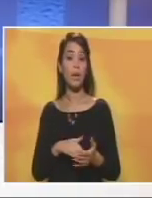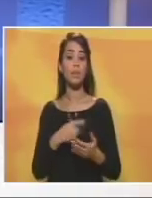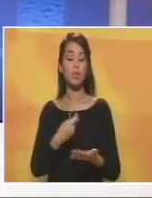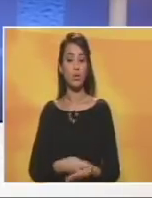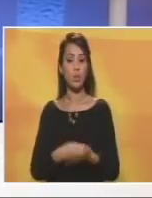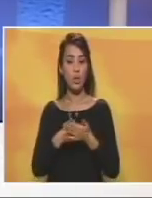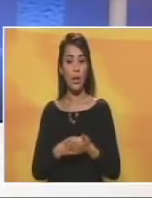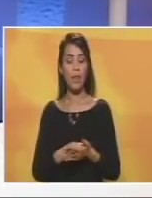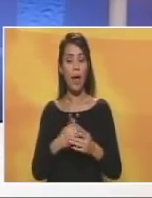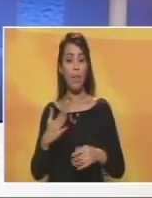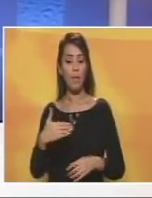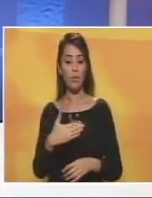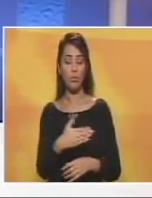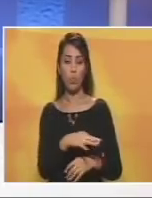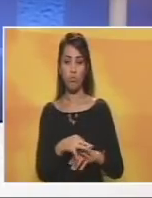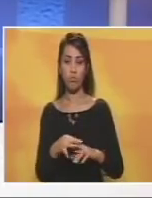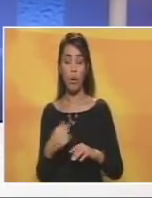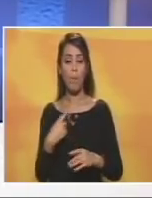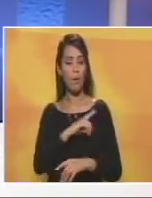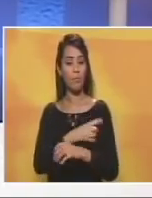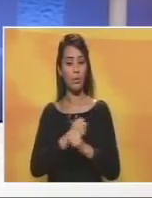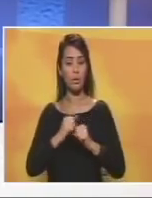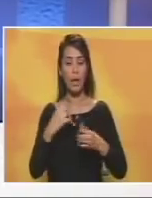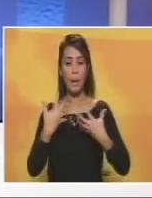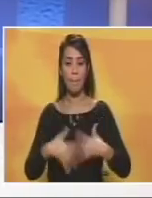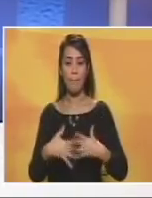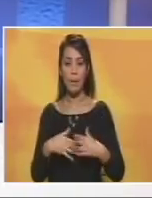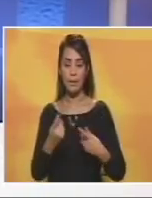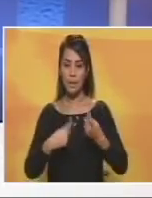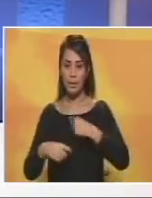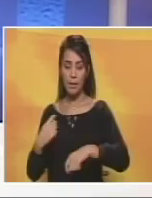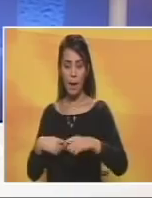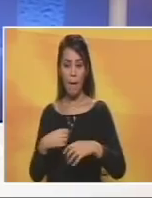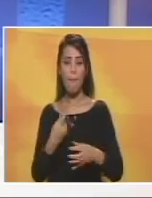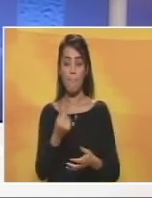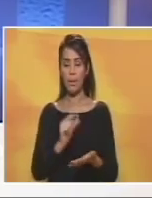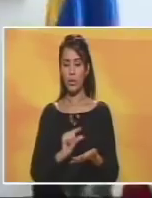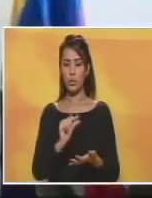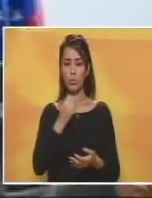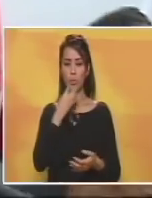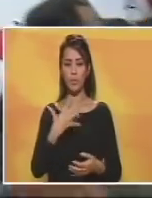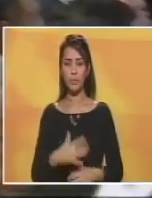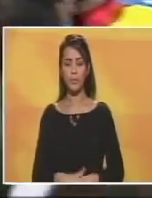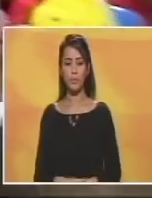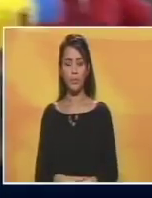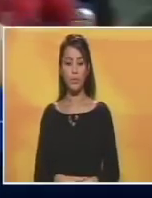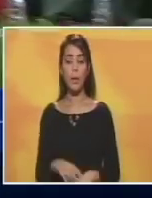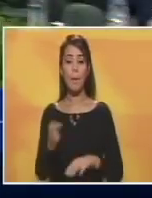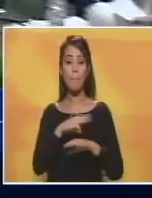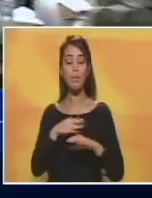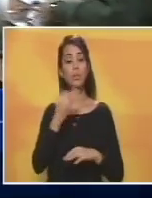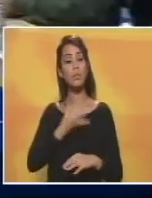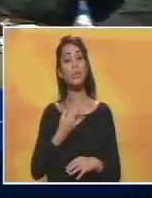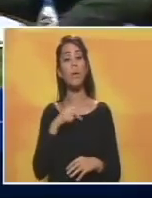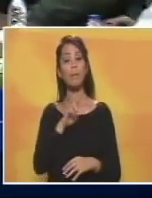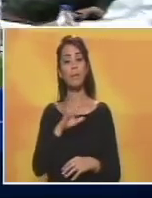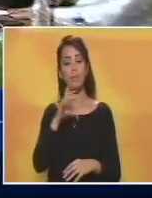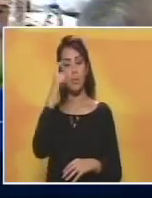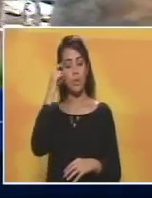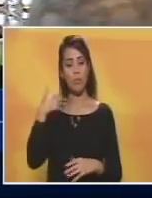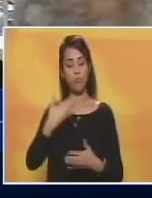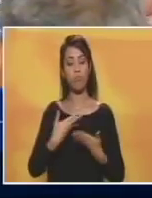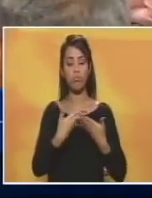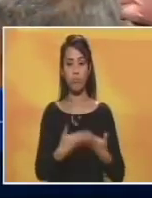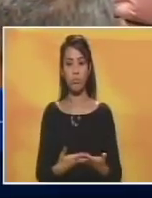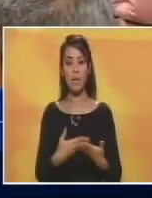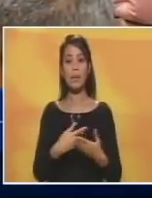para fortalecer las empresas sociales y garantizar la venta a precios justos. El ministro aseguró que en 25 días recibirá una primera entrega